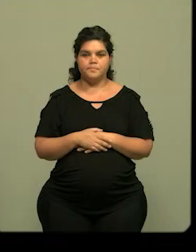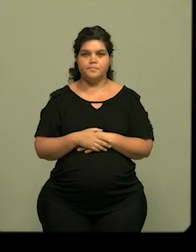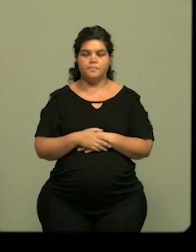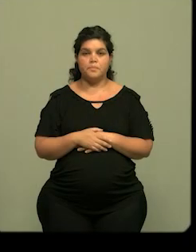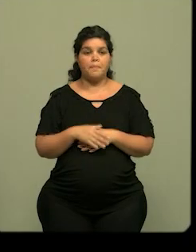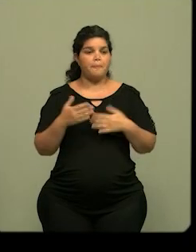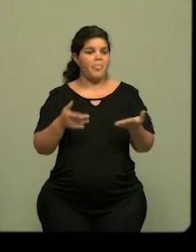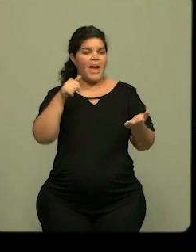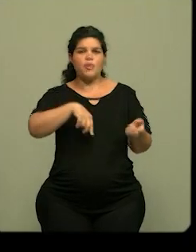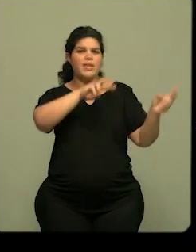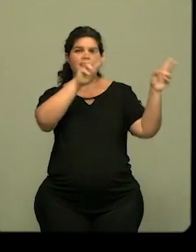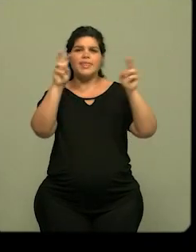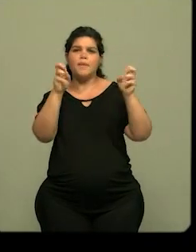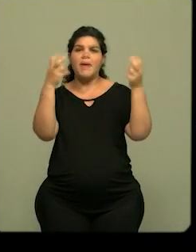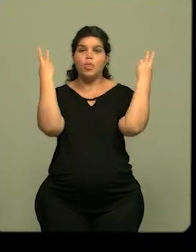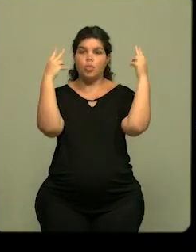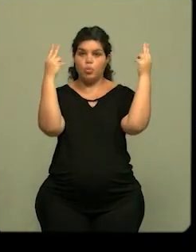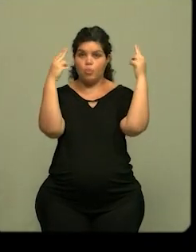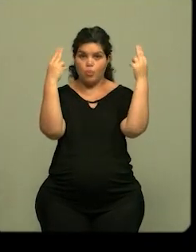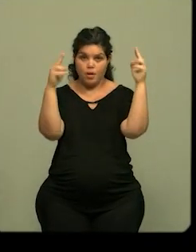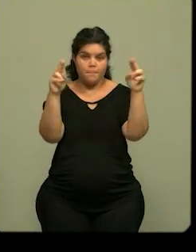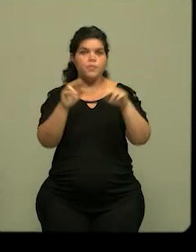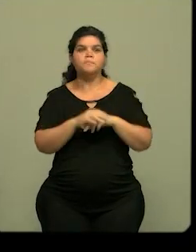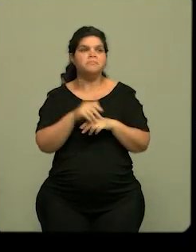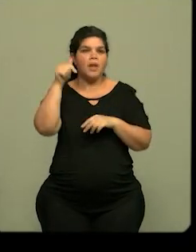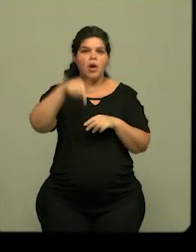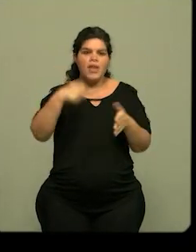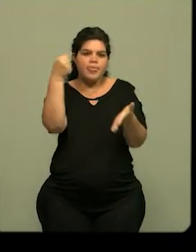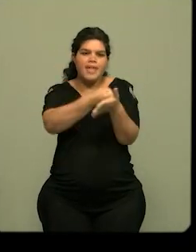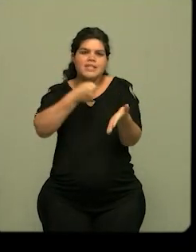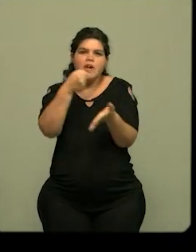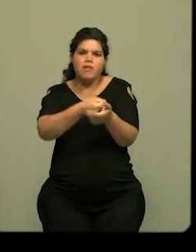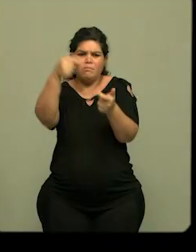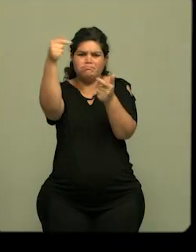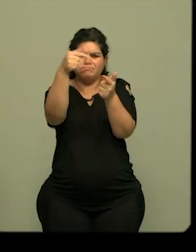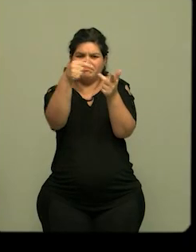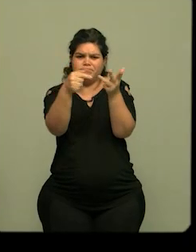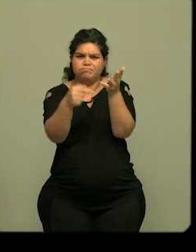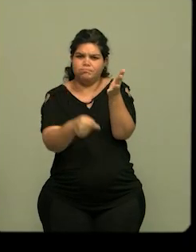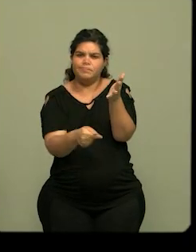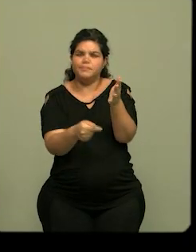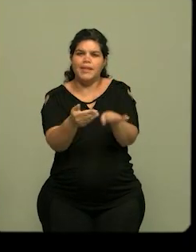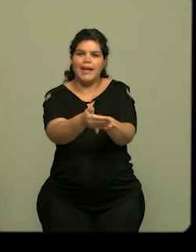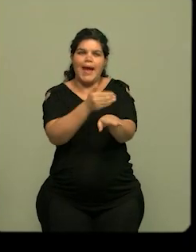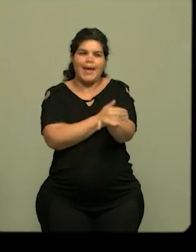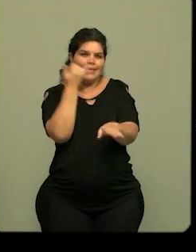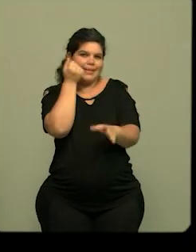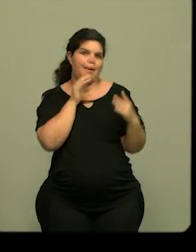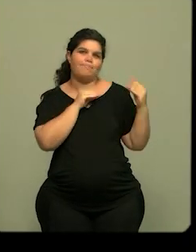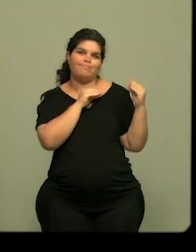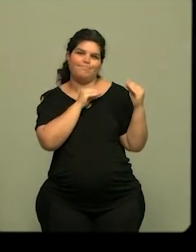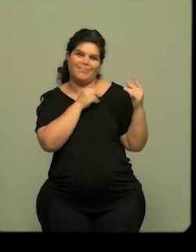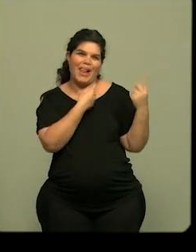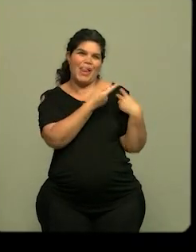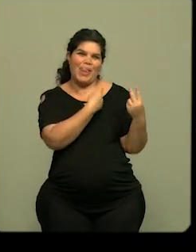Bueno, vamos a hablar de turismo y de los grandes desafíos que tiene hoy el turismo. Hablábamos fuera de aire, lo vamos a decir así,